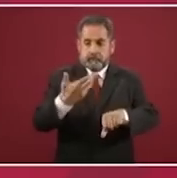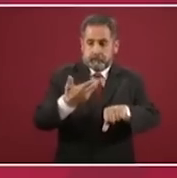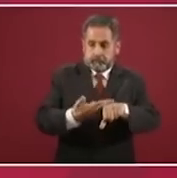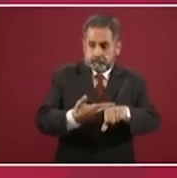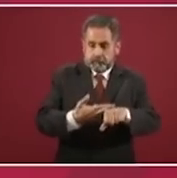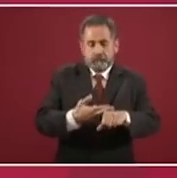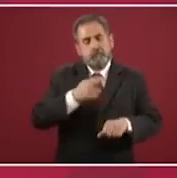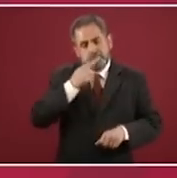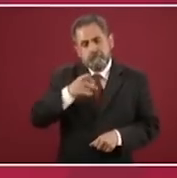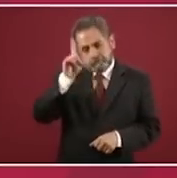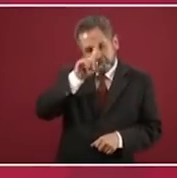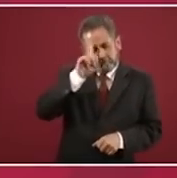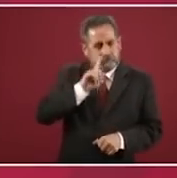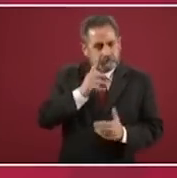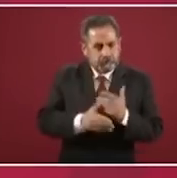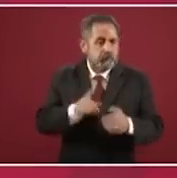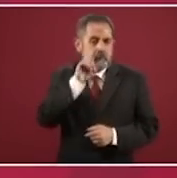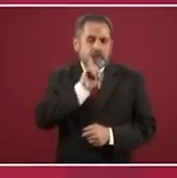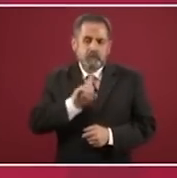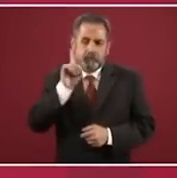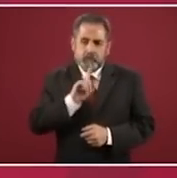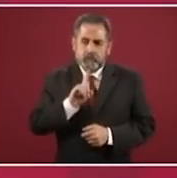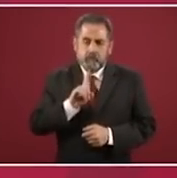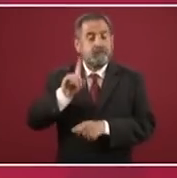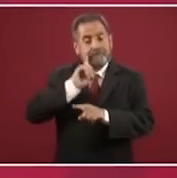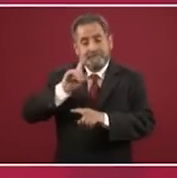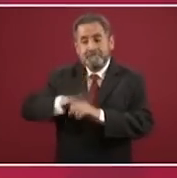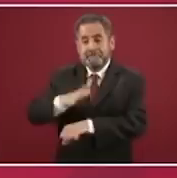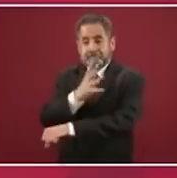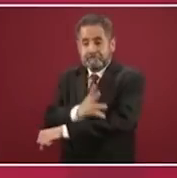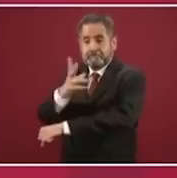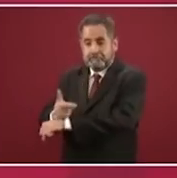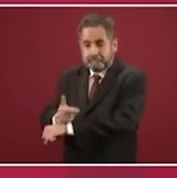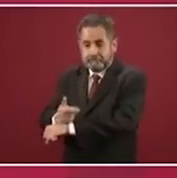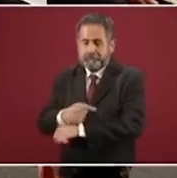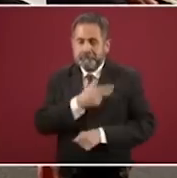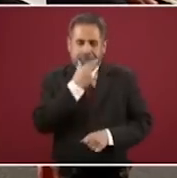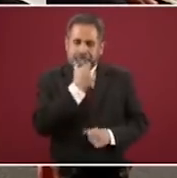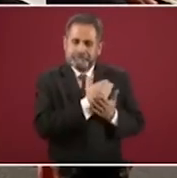mujeres, porque las mujeres son más honradas que los hombres,